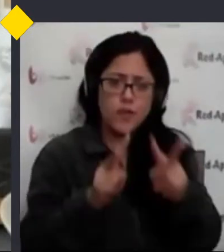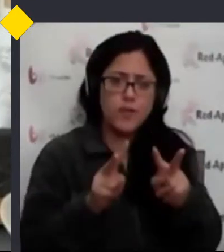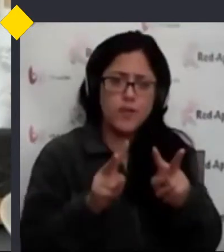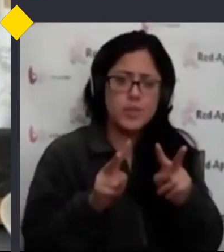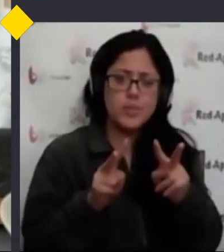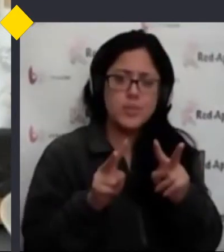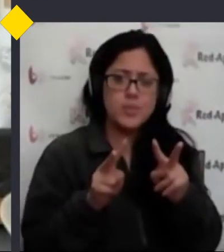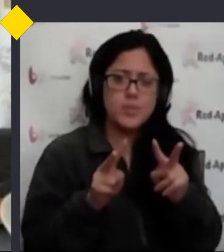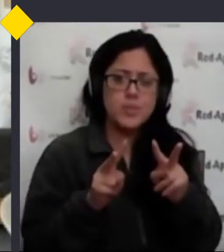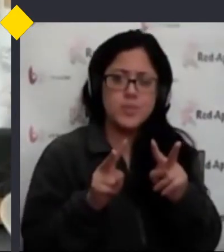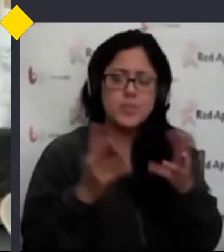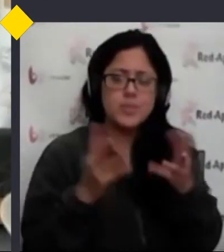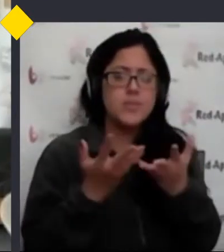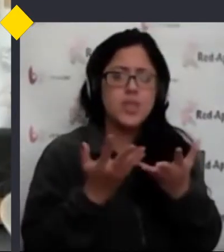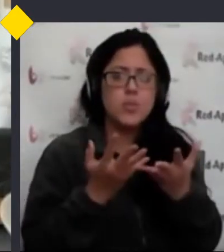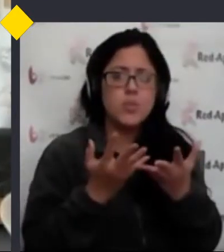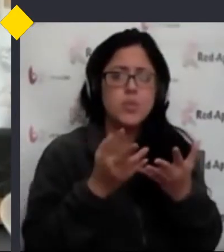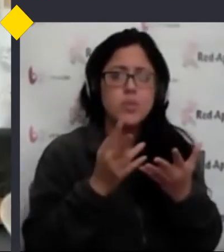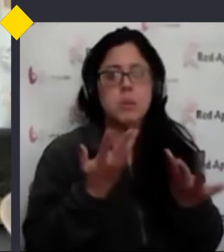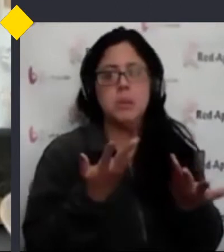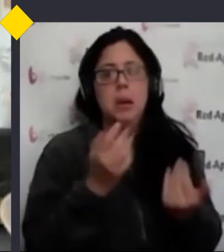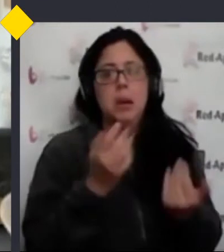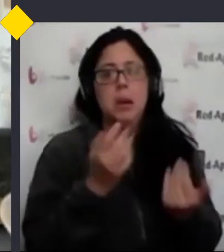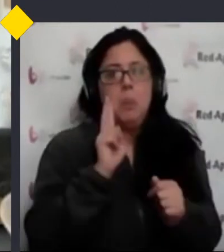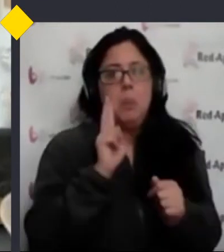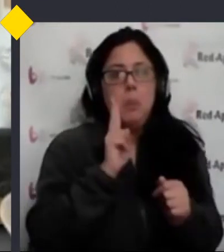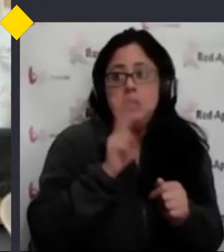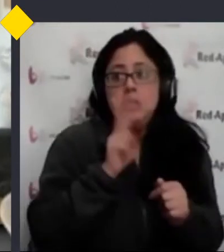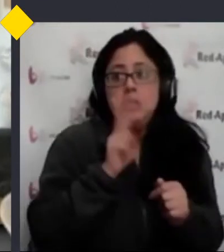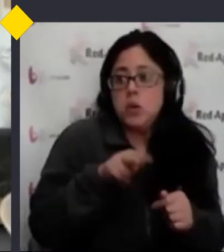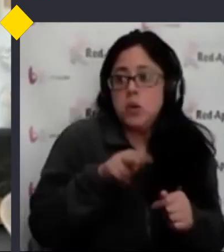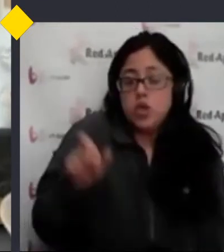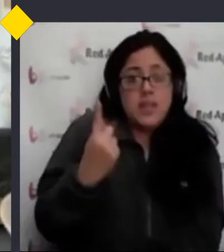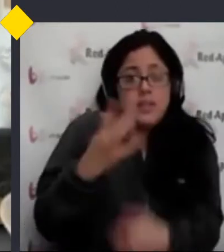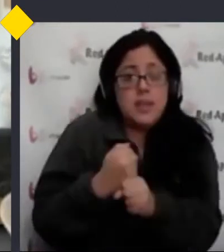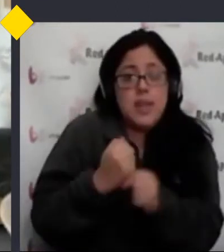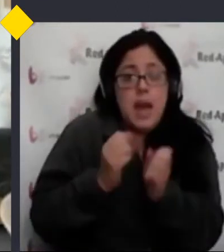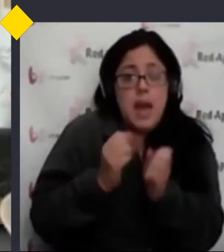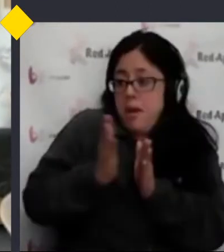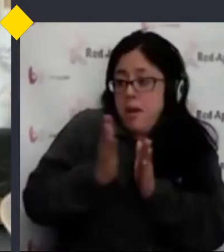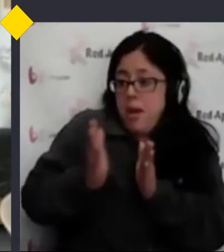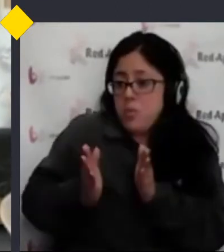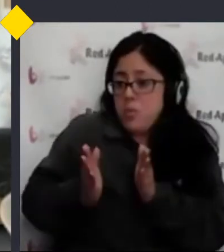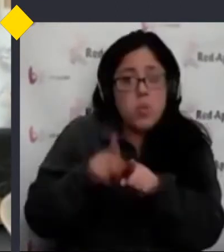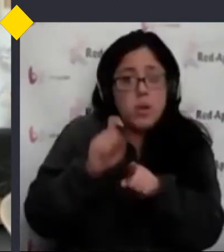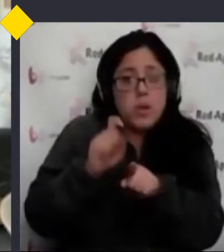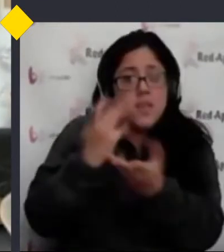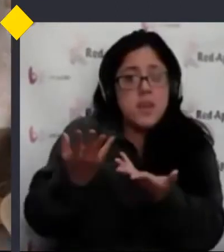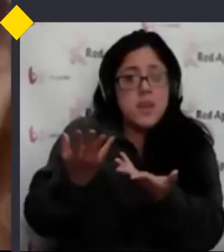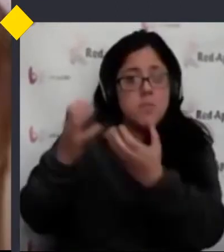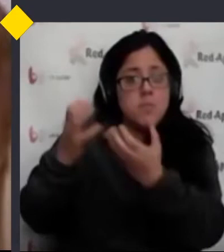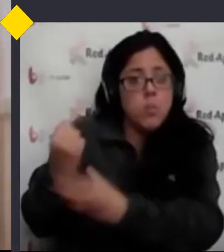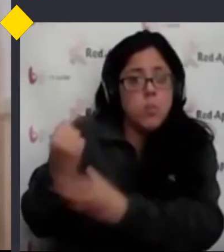fondo, sin tener a los de 27 años al lado mío, yo no podría hacer lo que hago hoy. Entonces, realmente súper valioso.